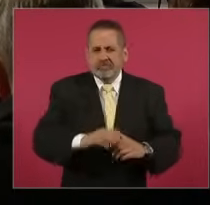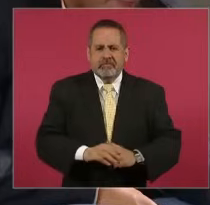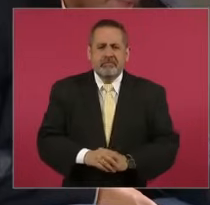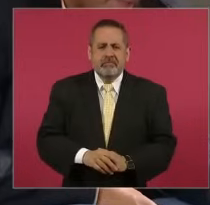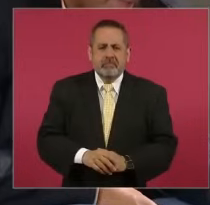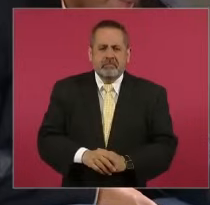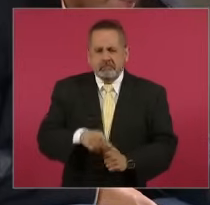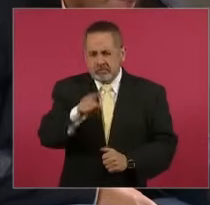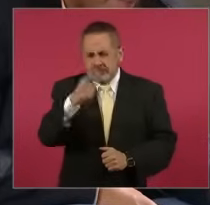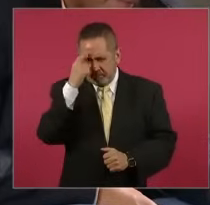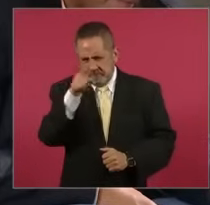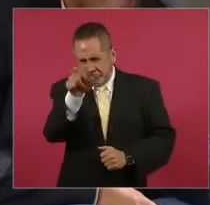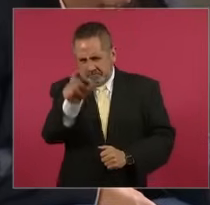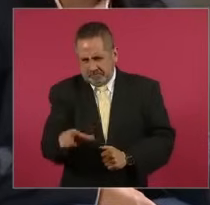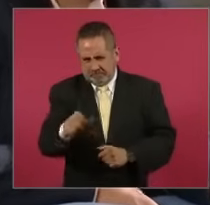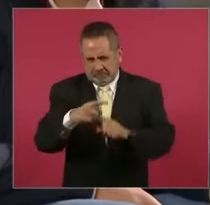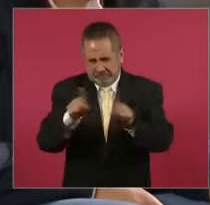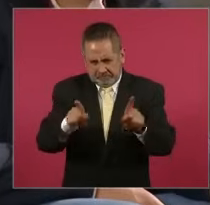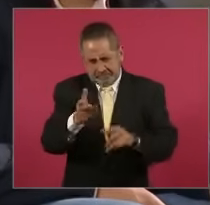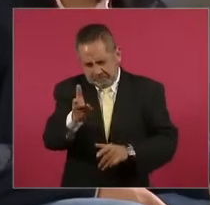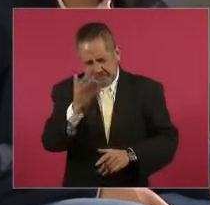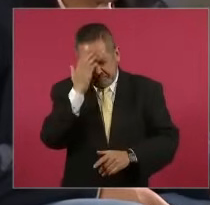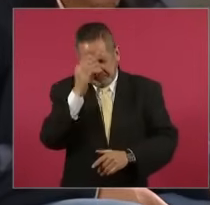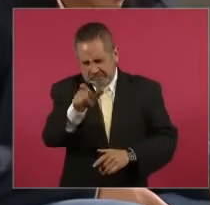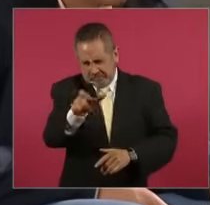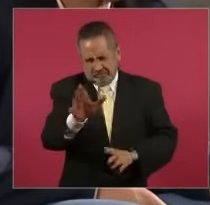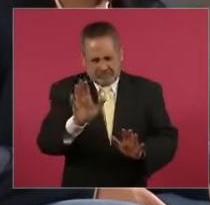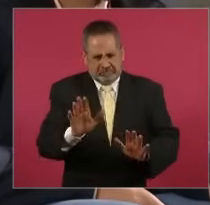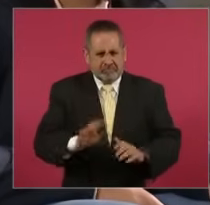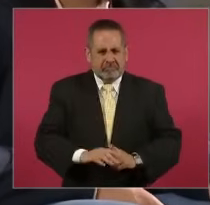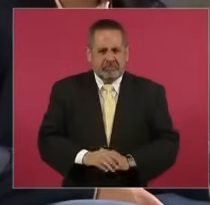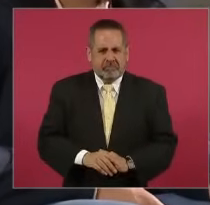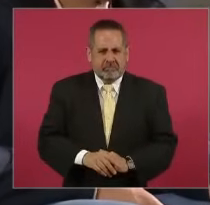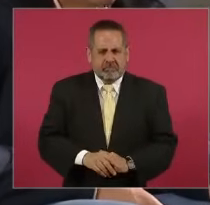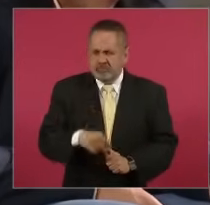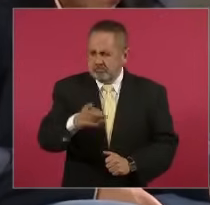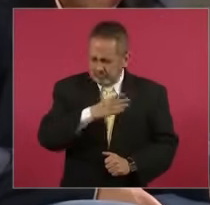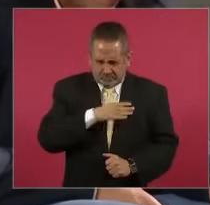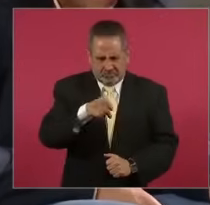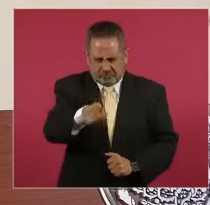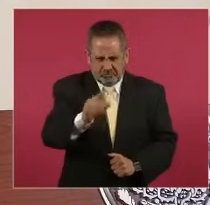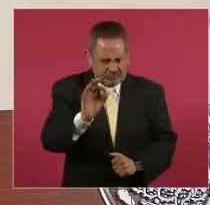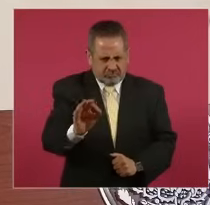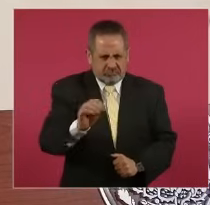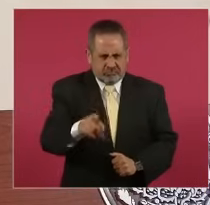En el caso tuyo es otra cosa. Pues, y además, qué bueno que